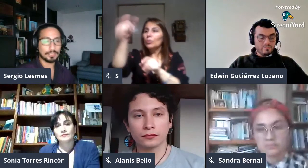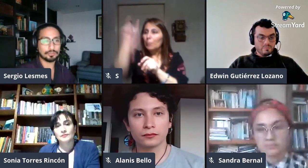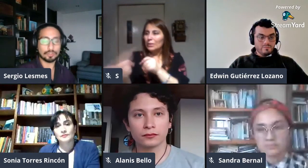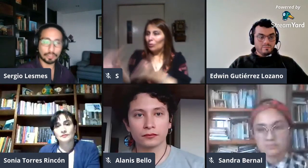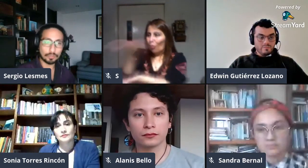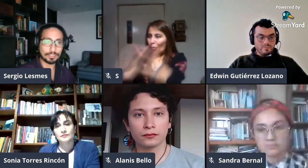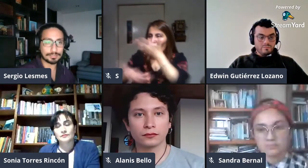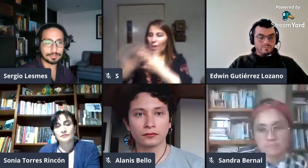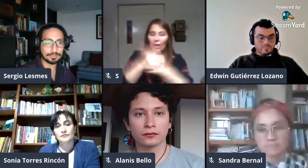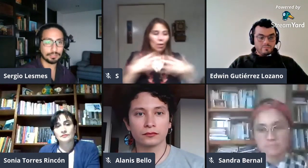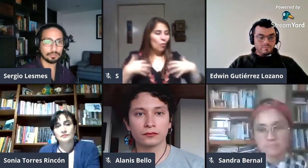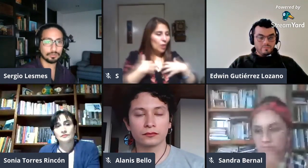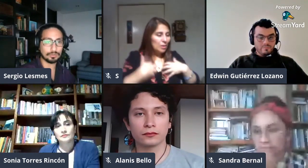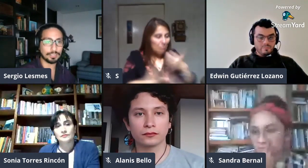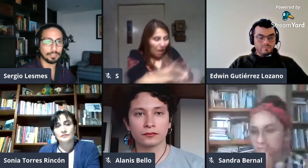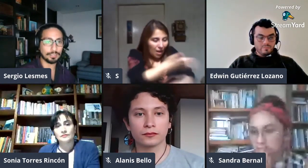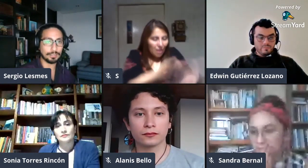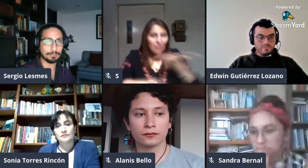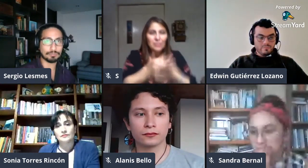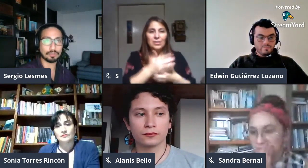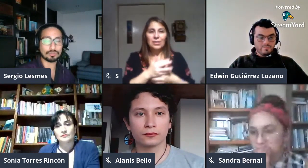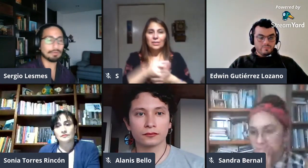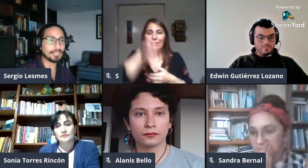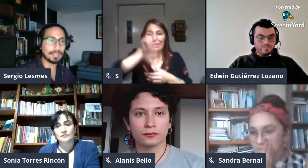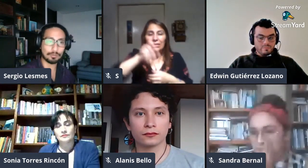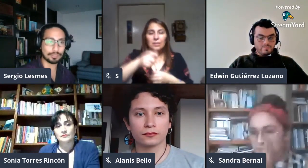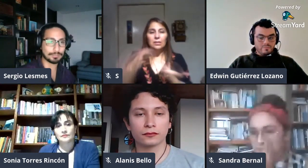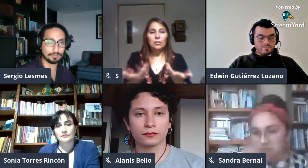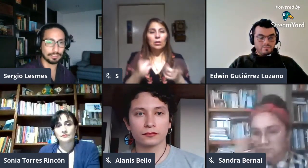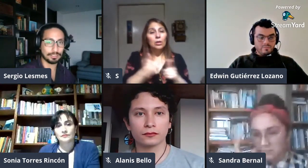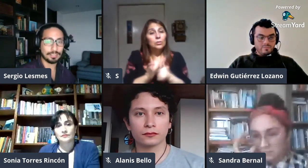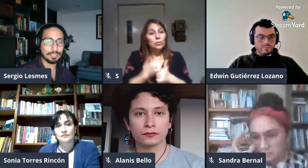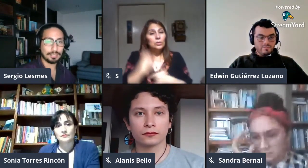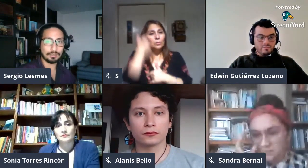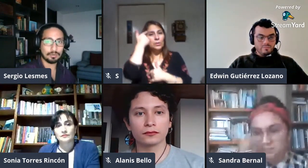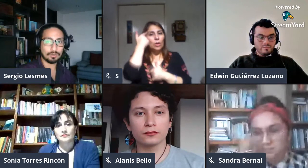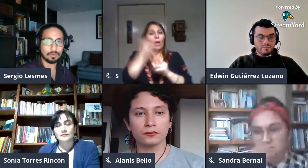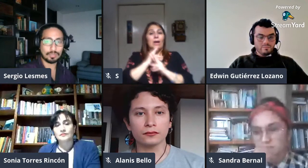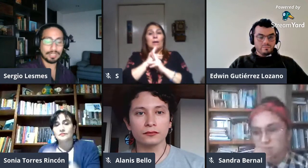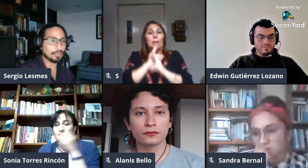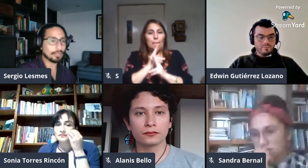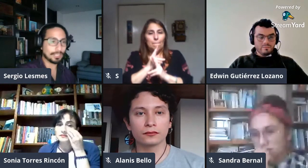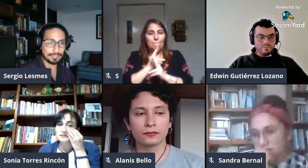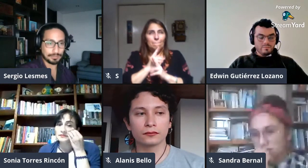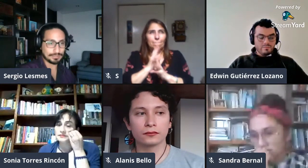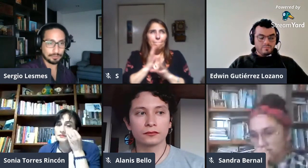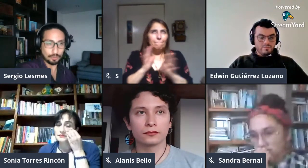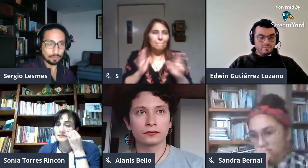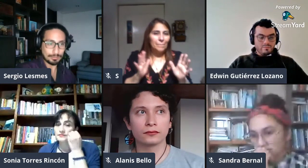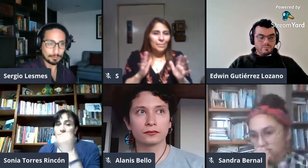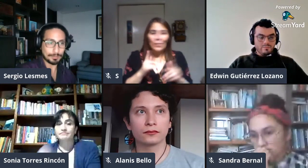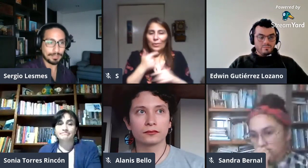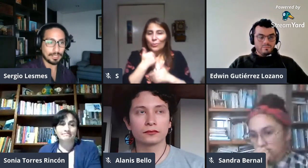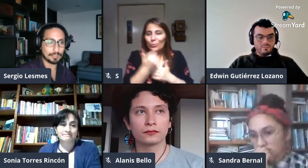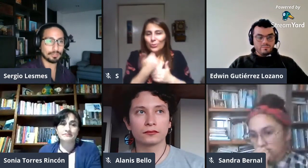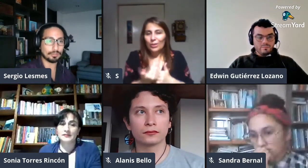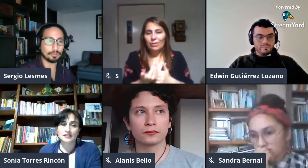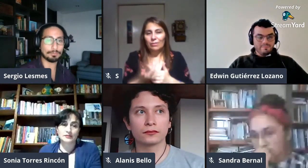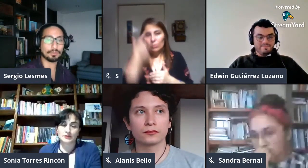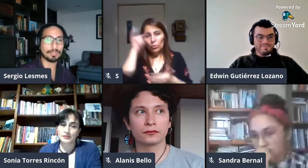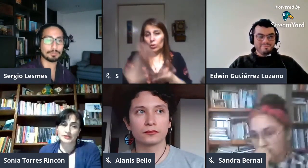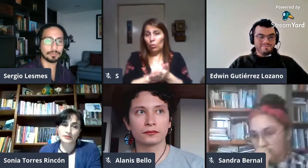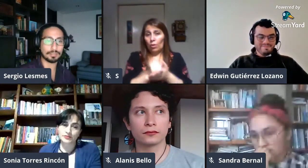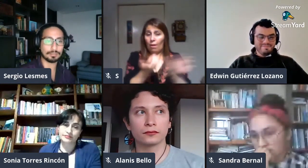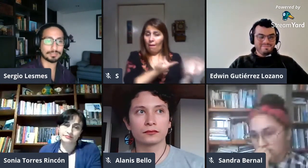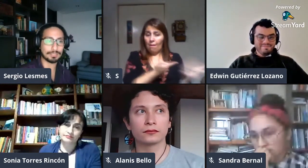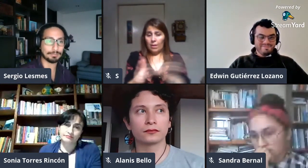animales, ¿no? Entonces yo creo que en ese sentido no sabría cómo responder, ¿no? Creo que la respuesta es no estamos preparados, pero